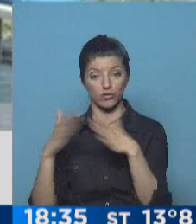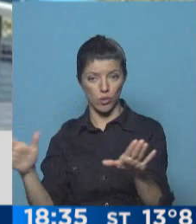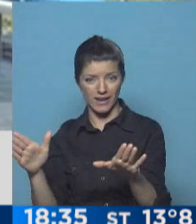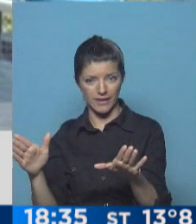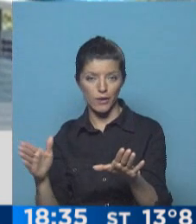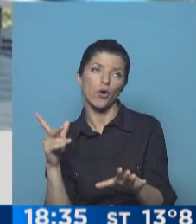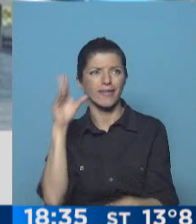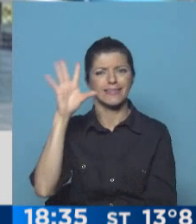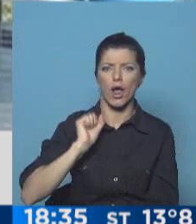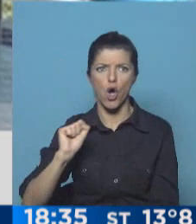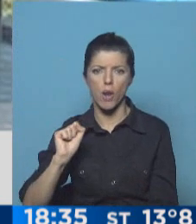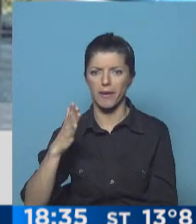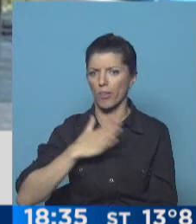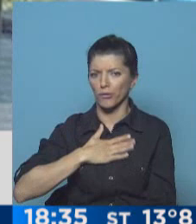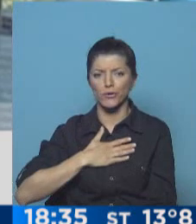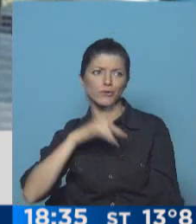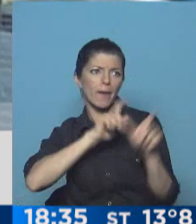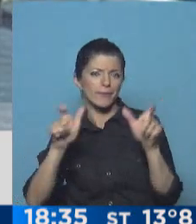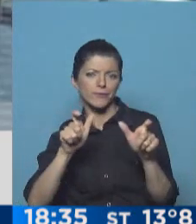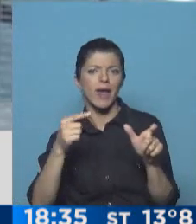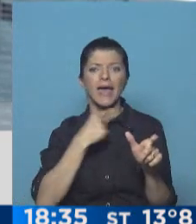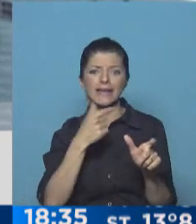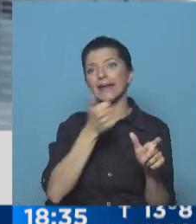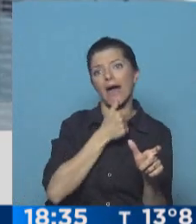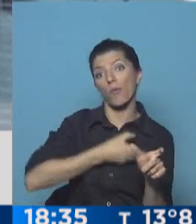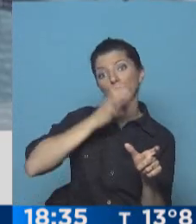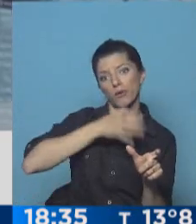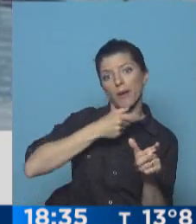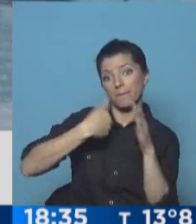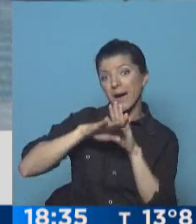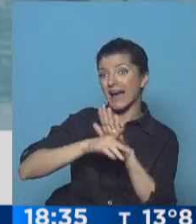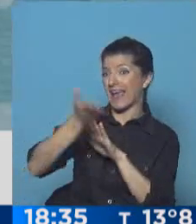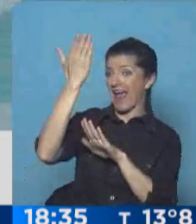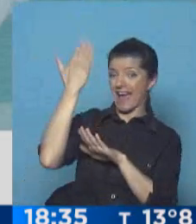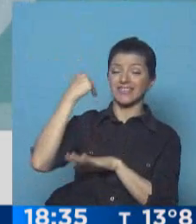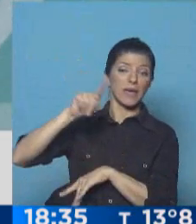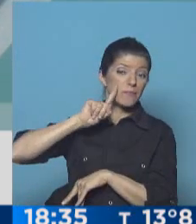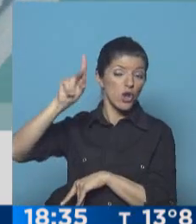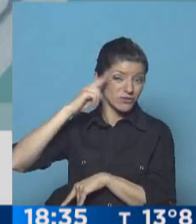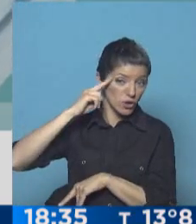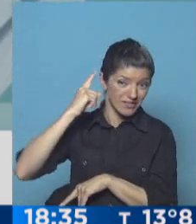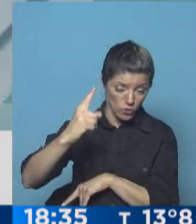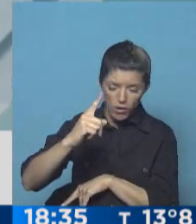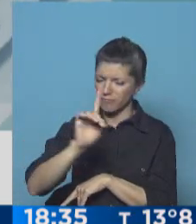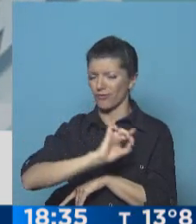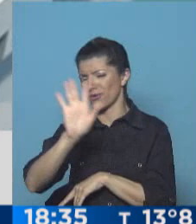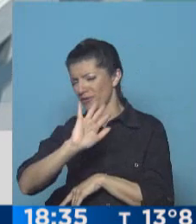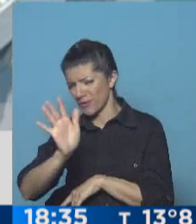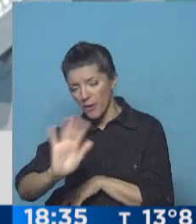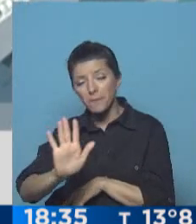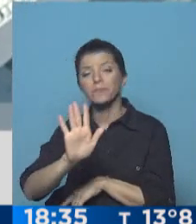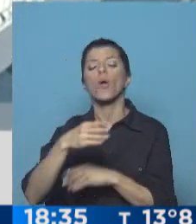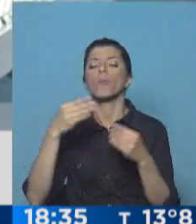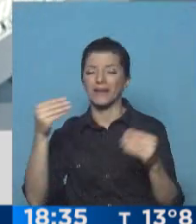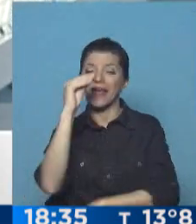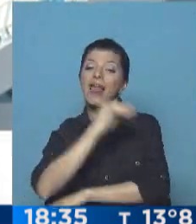que de repente la gente toma más agua ahora que en el 1991. En la zona norte de